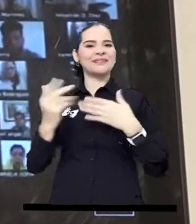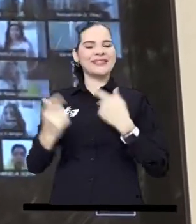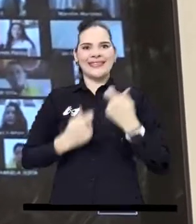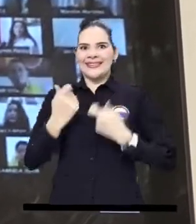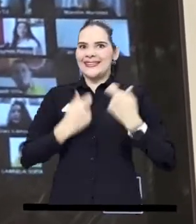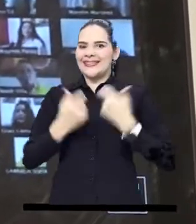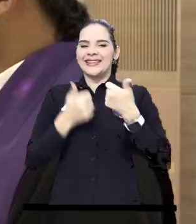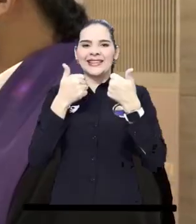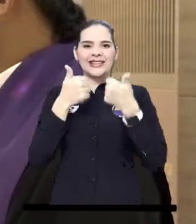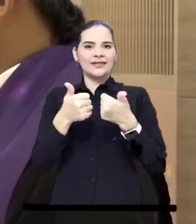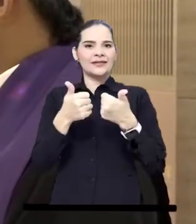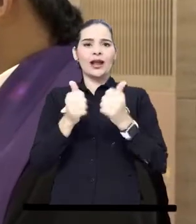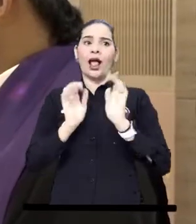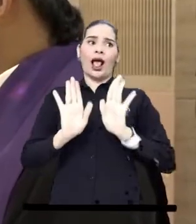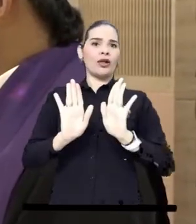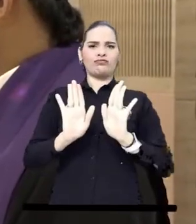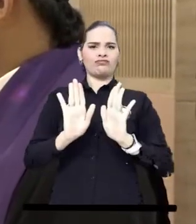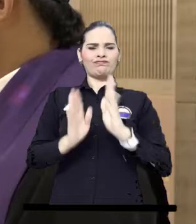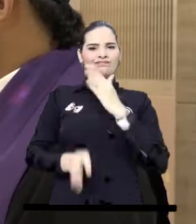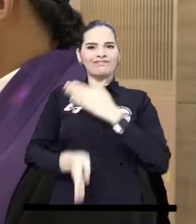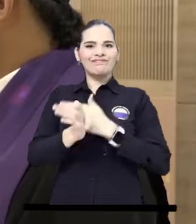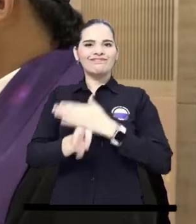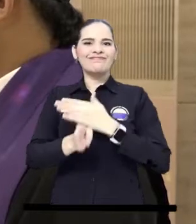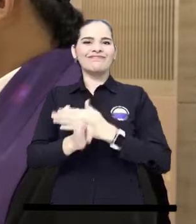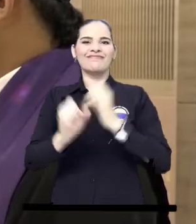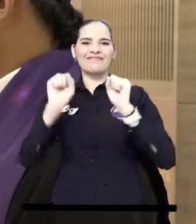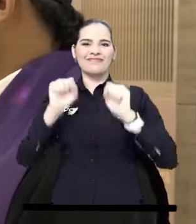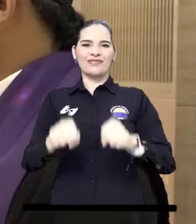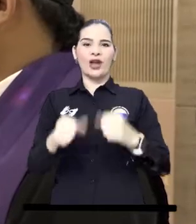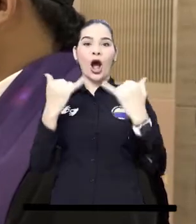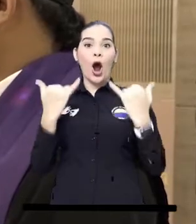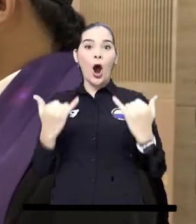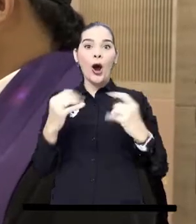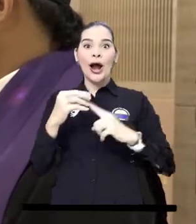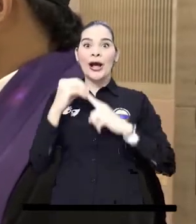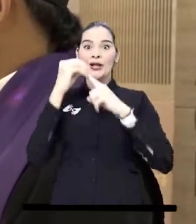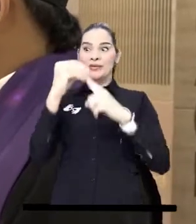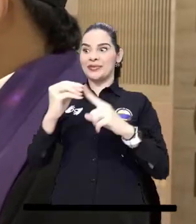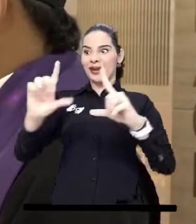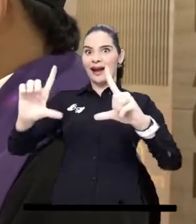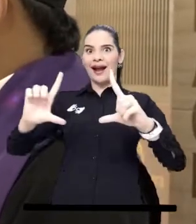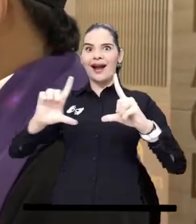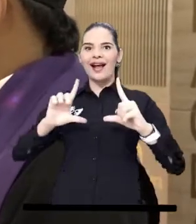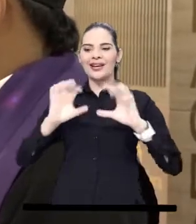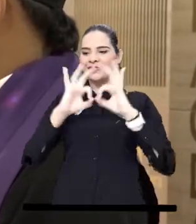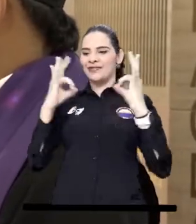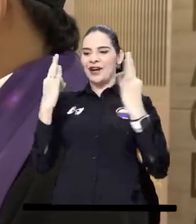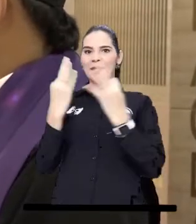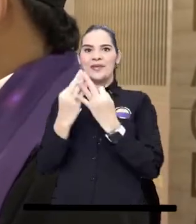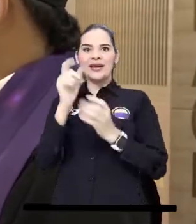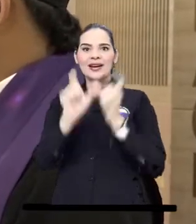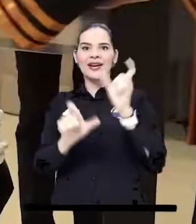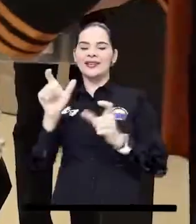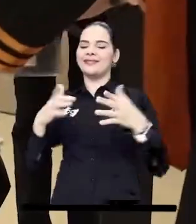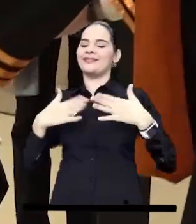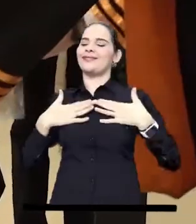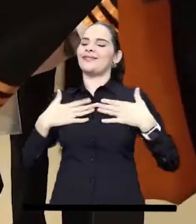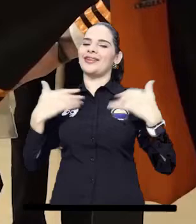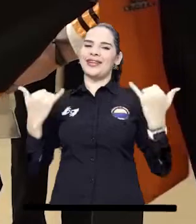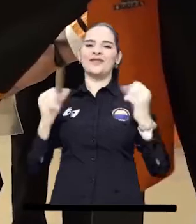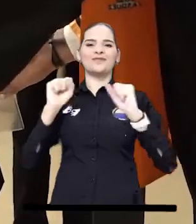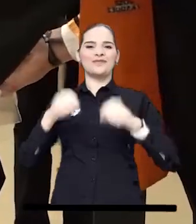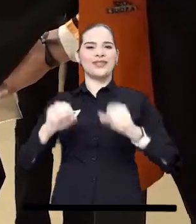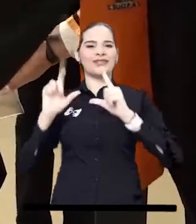seguimos avanzando, que los procesos no se detienen y que momentos tan especiales como este para nuestros graduados y sus familias, lo